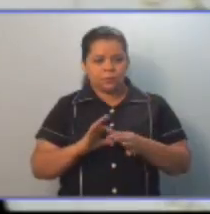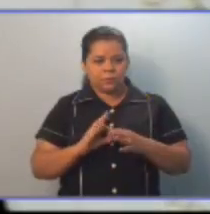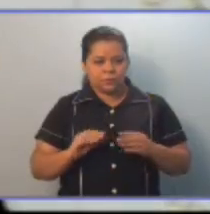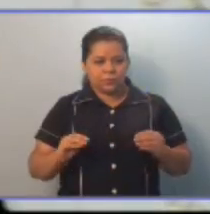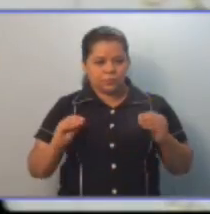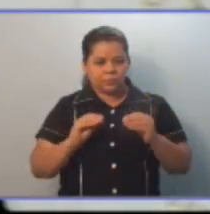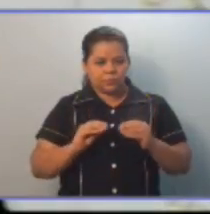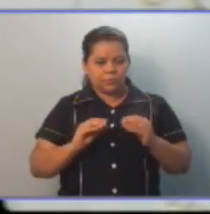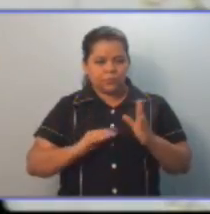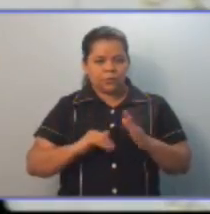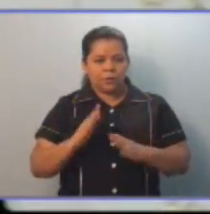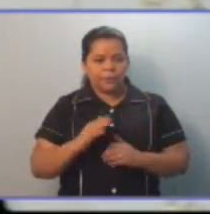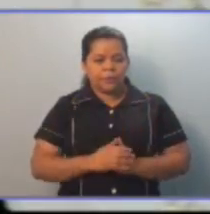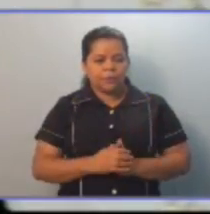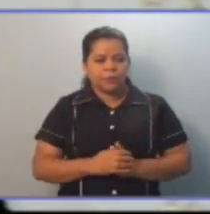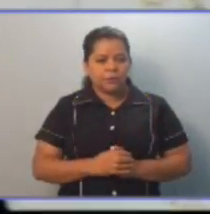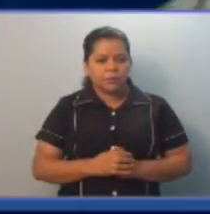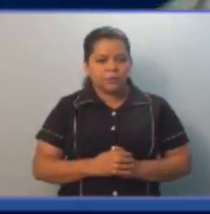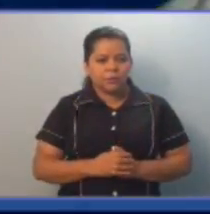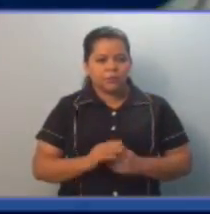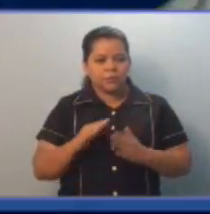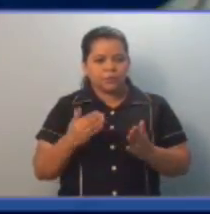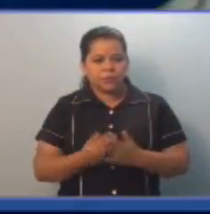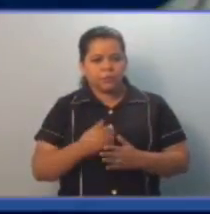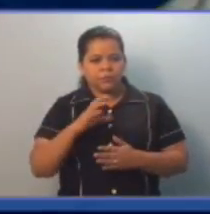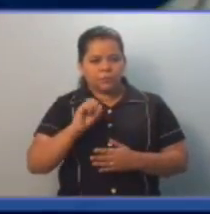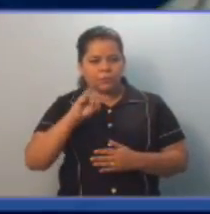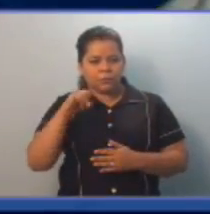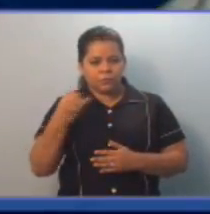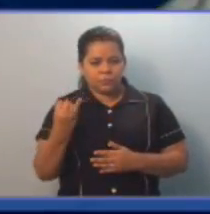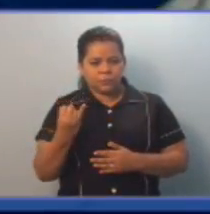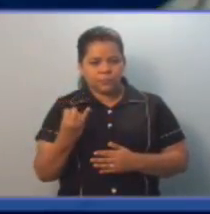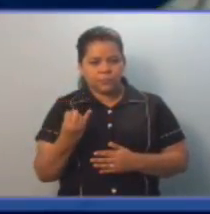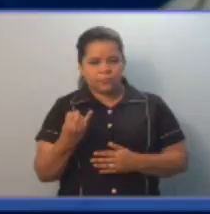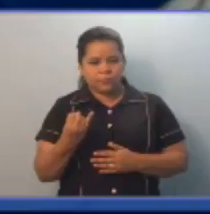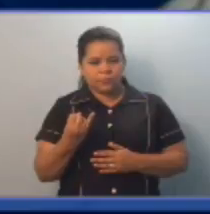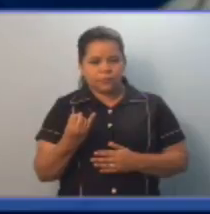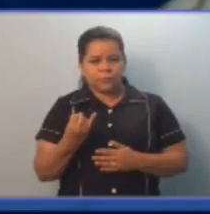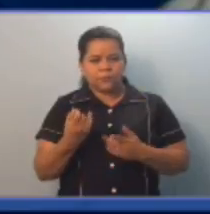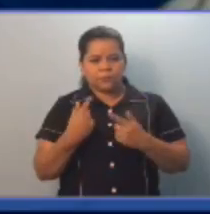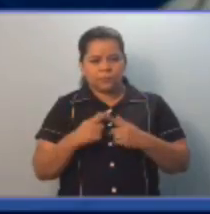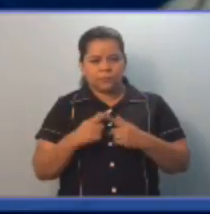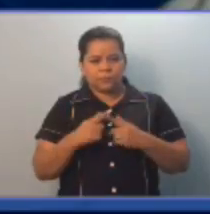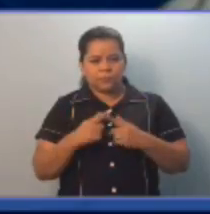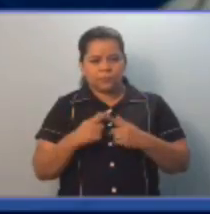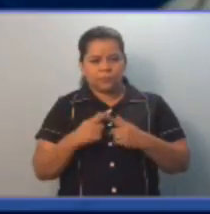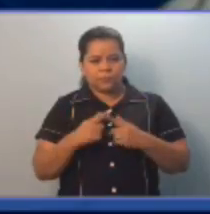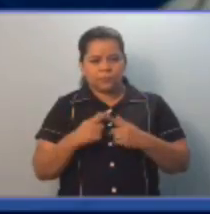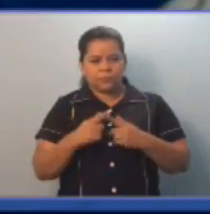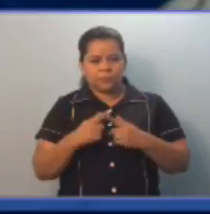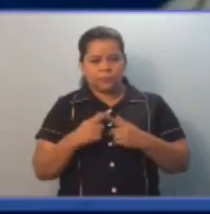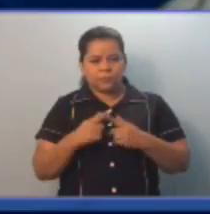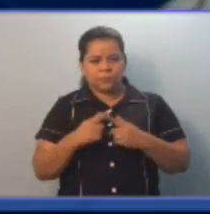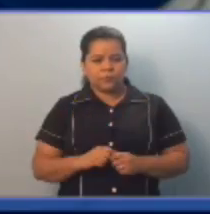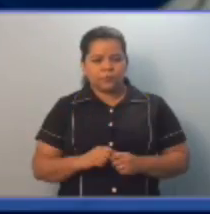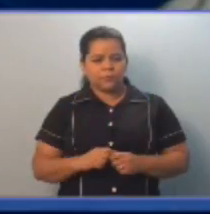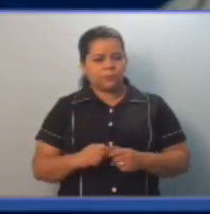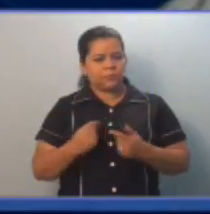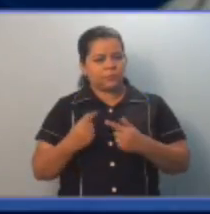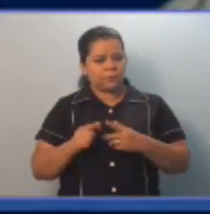aquí internacionalmente y es propio, intrínseco de un tribunal constitucional el dotar de contenido a las disposiciones